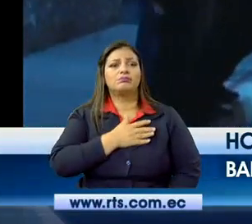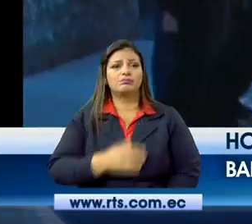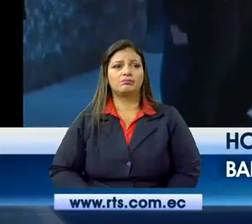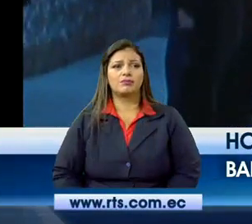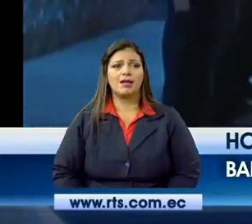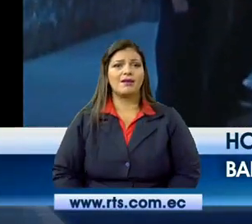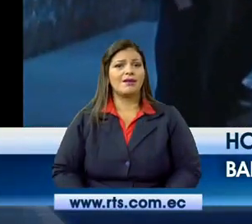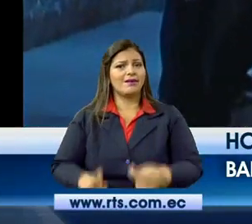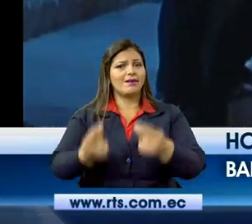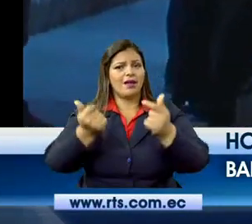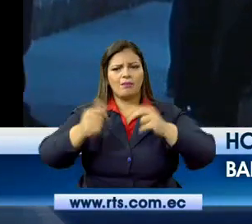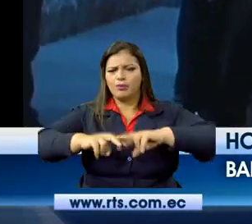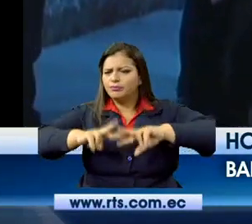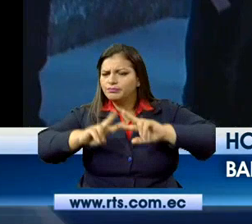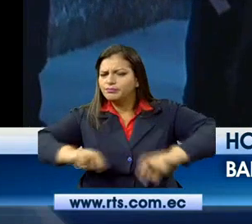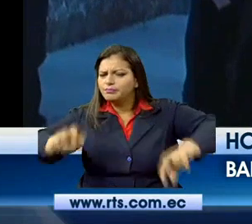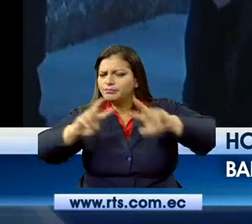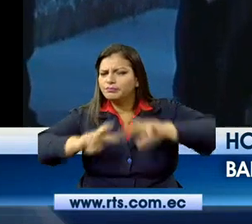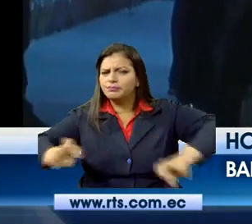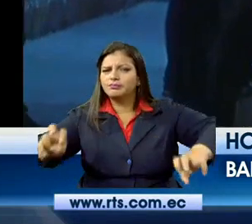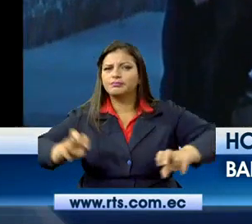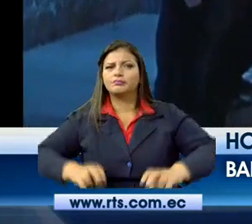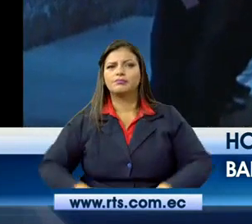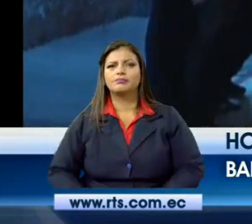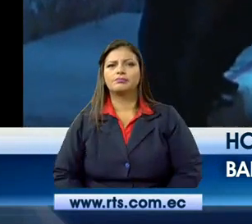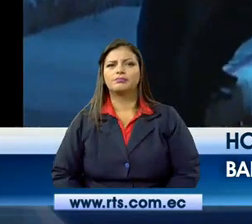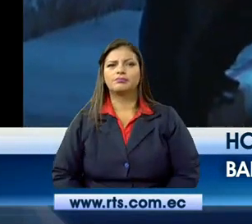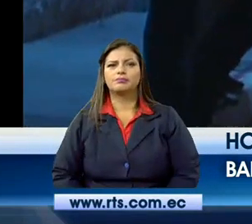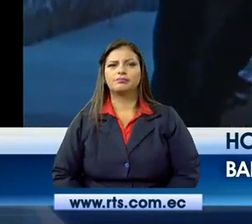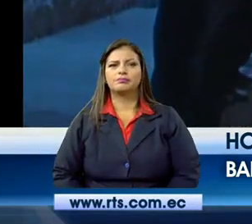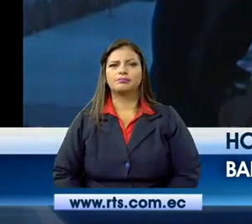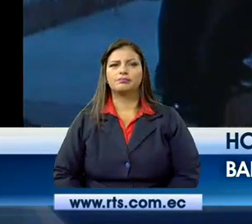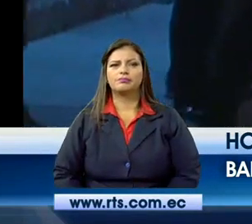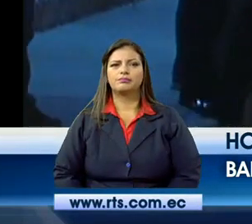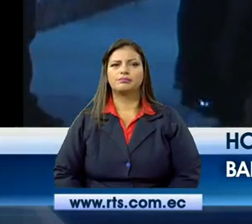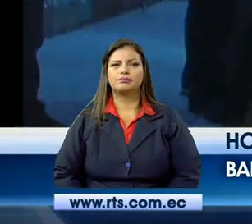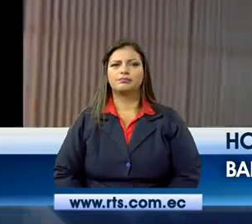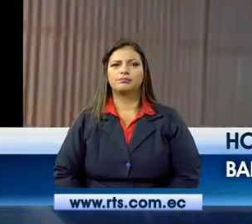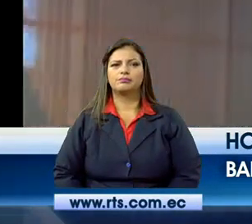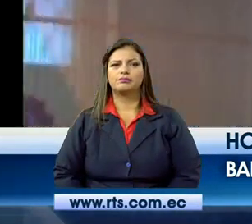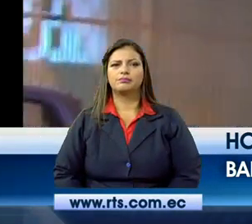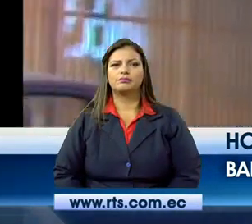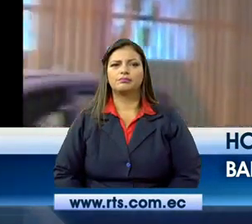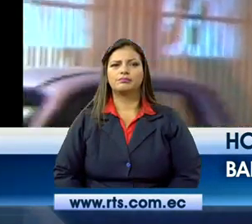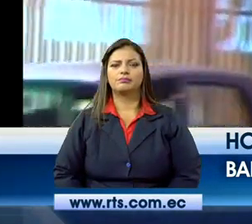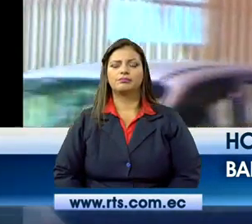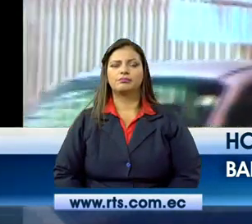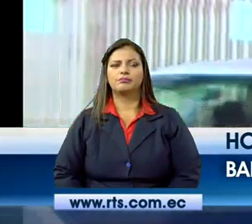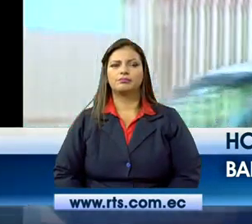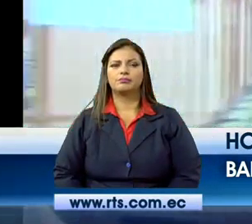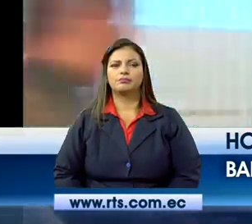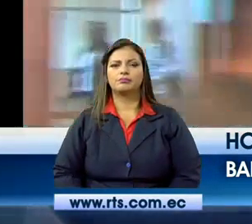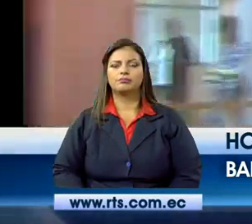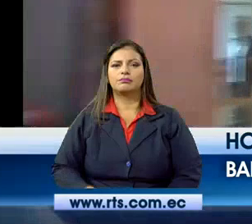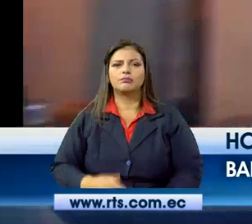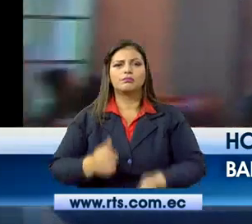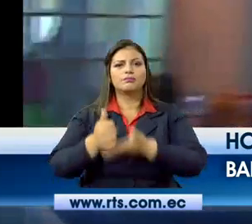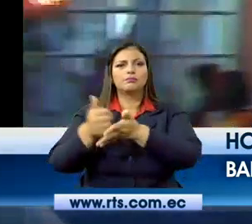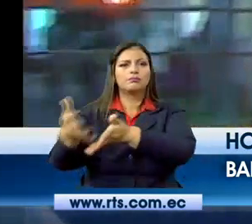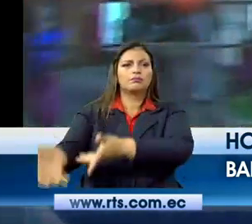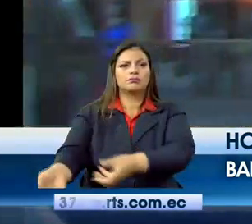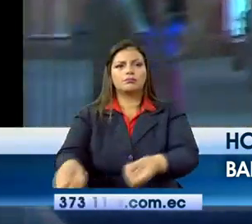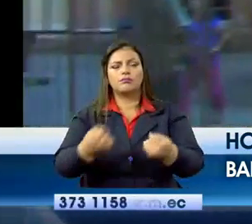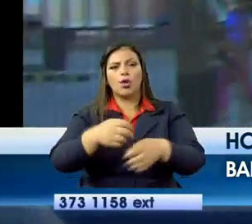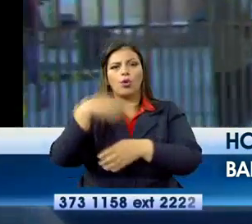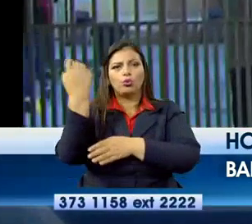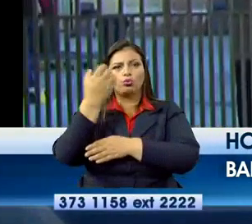marcha las investigaciones. El sujeto fue trasladado hasta una casa de salud